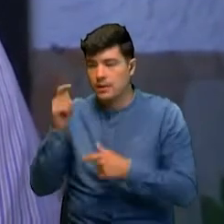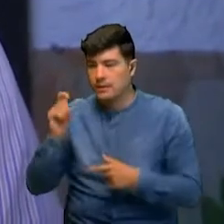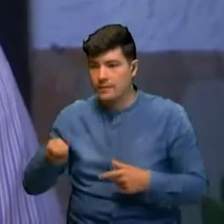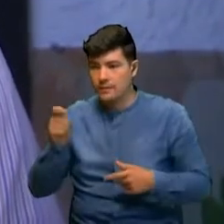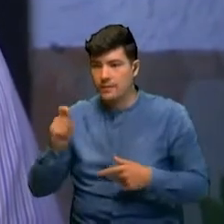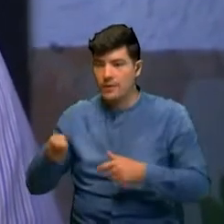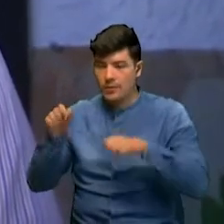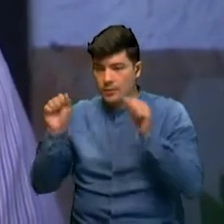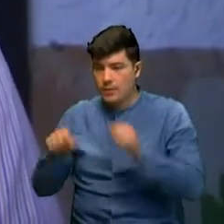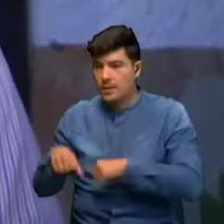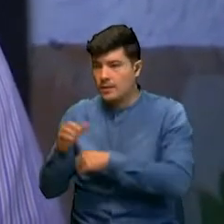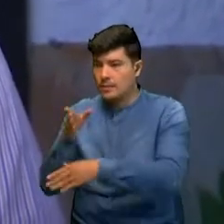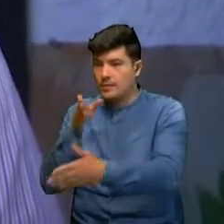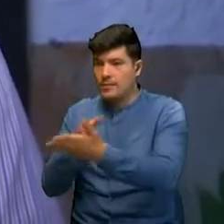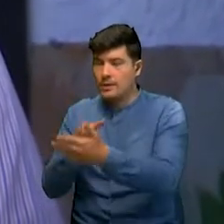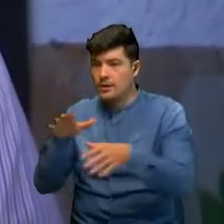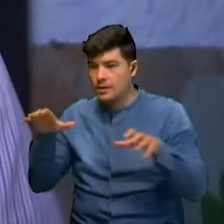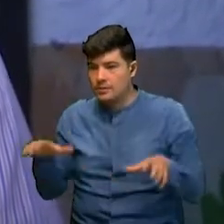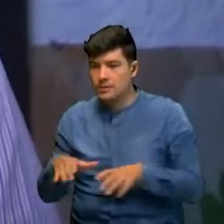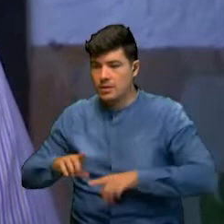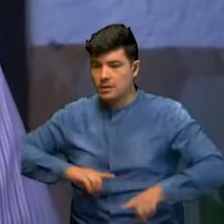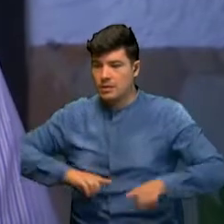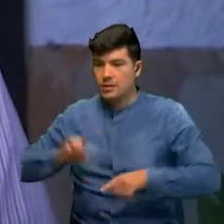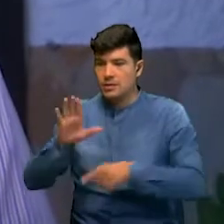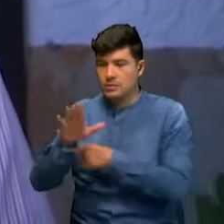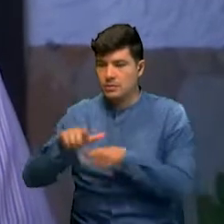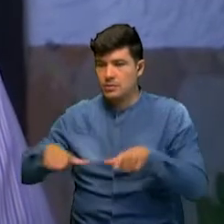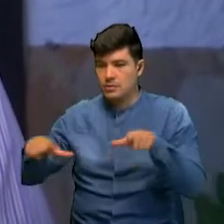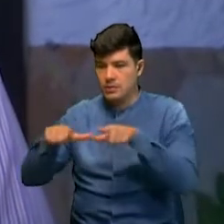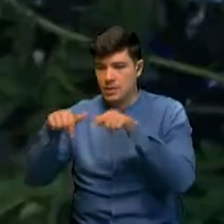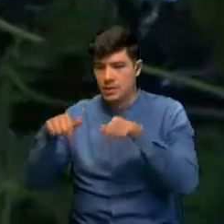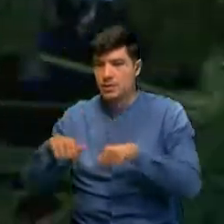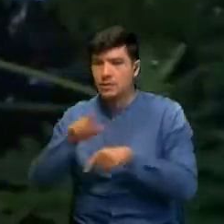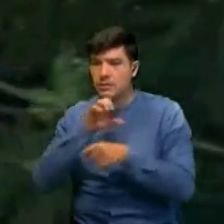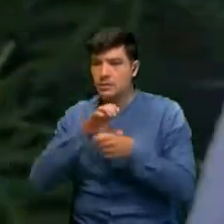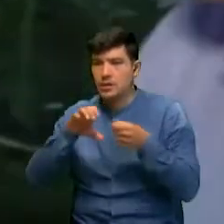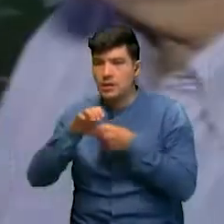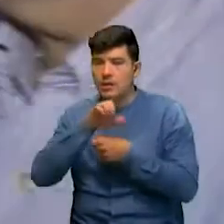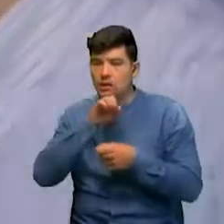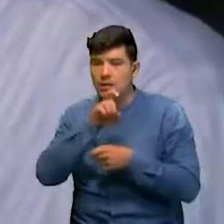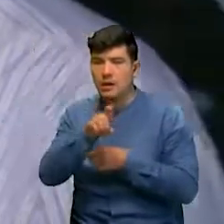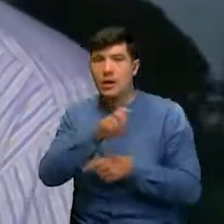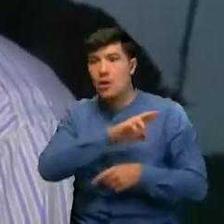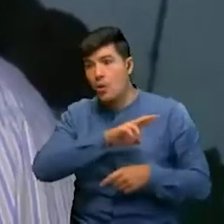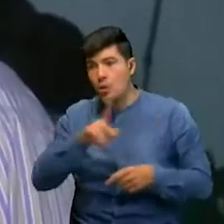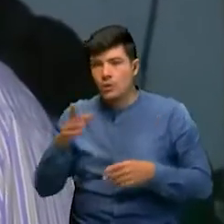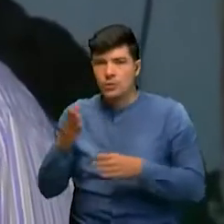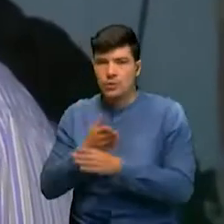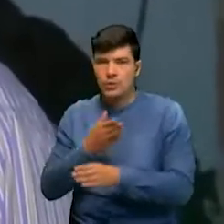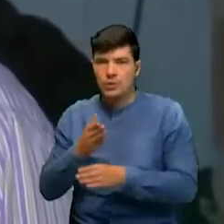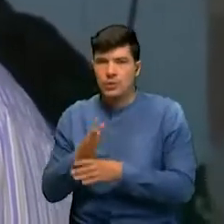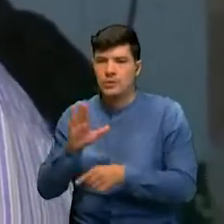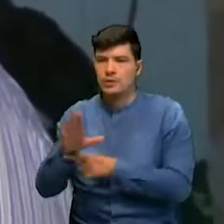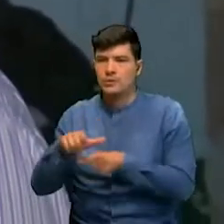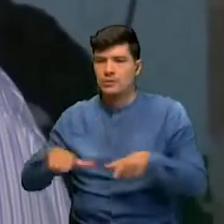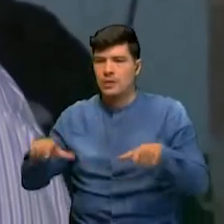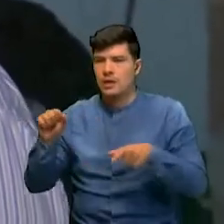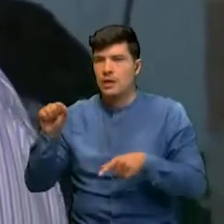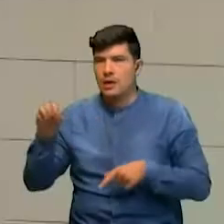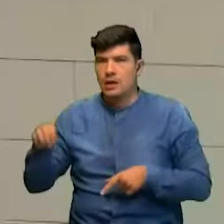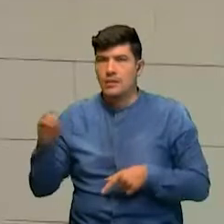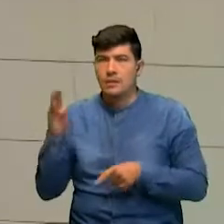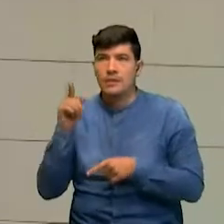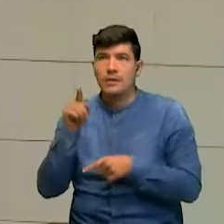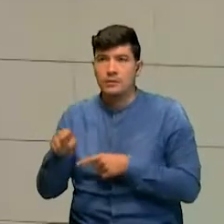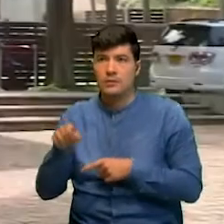el acto administrativo de los estatutos del acueducto metropolitano cara manga otro de los problemas que tiene el acueducto es que marval ha